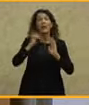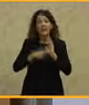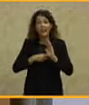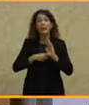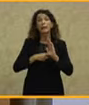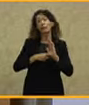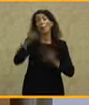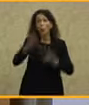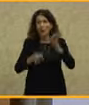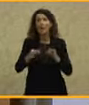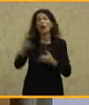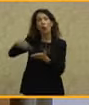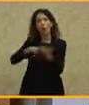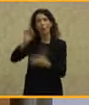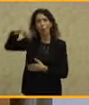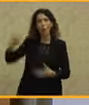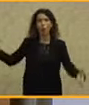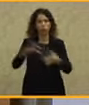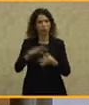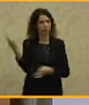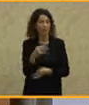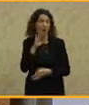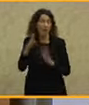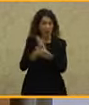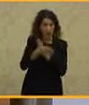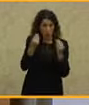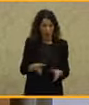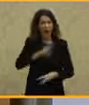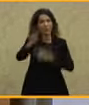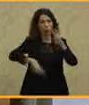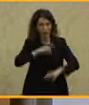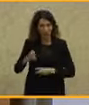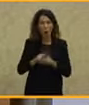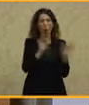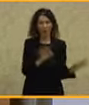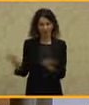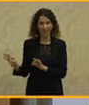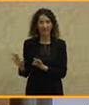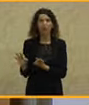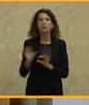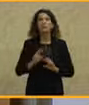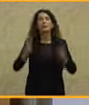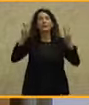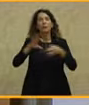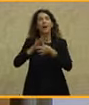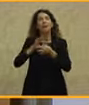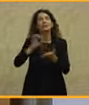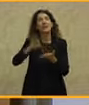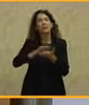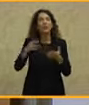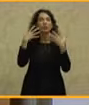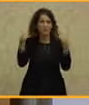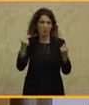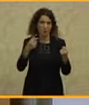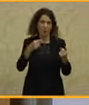jurídico a la Convención de la ONU, como aquí se ha explicado muy bien. Hay que actualizar y ordenar la cartera básica de servicios del